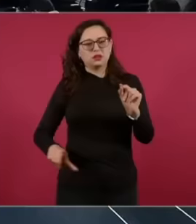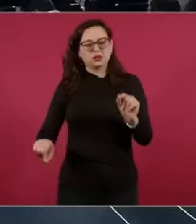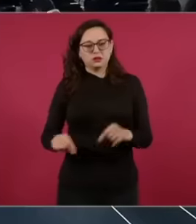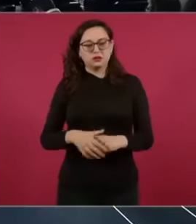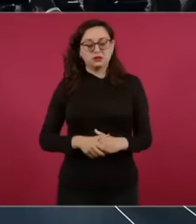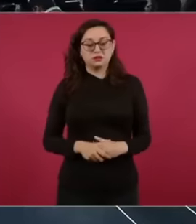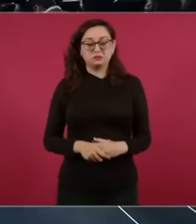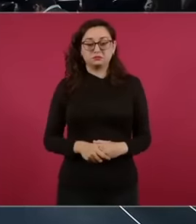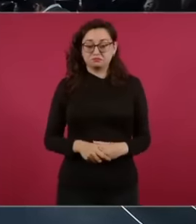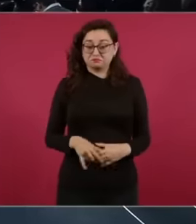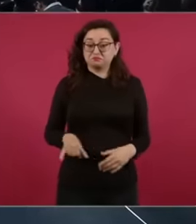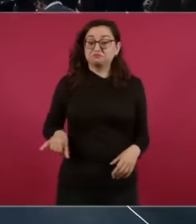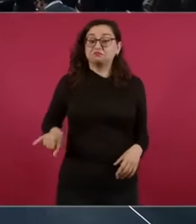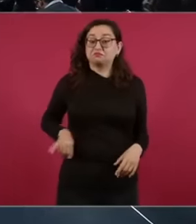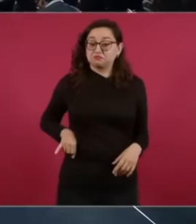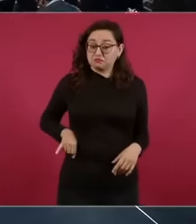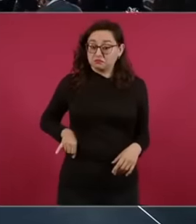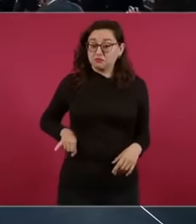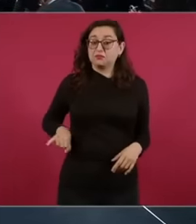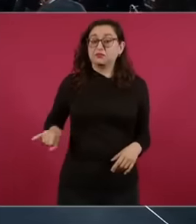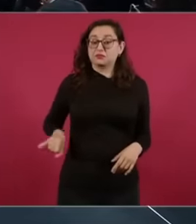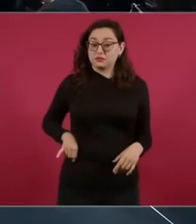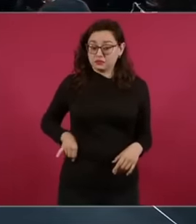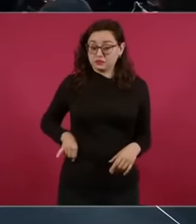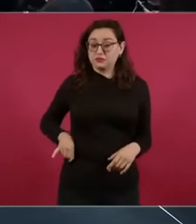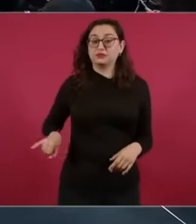Pero es muy interesante todo esto.